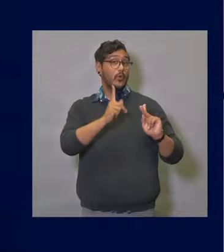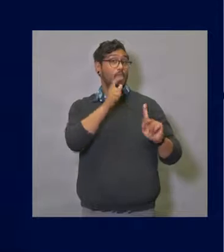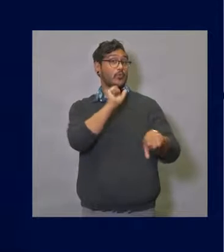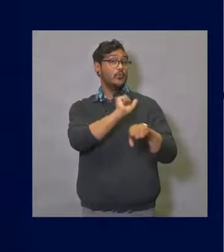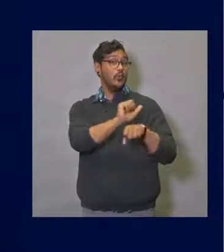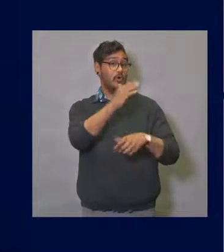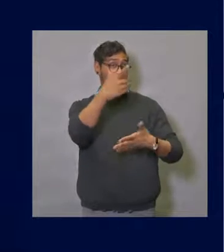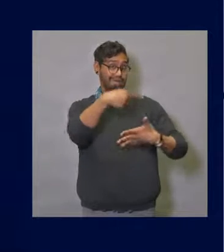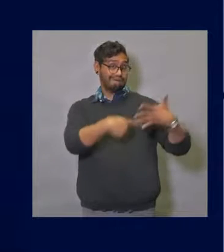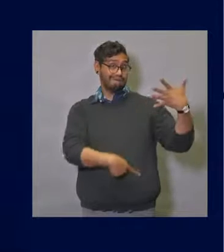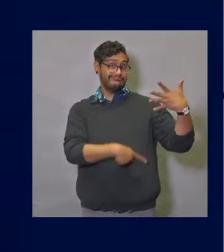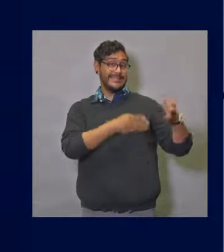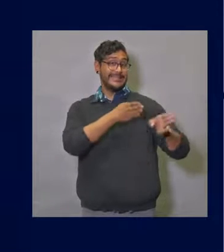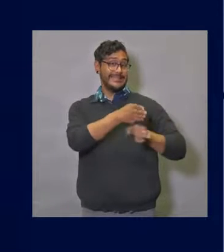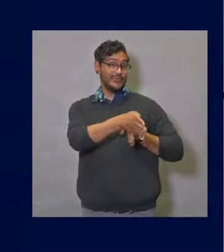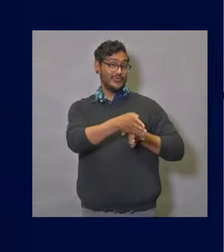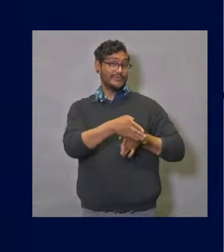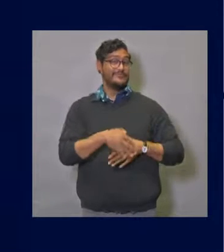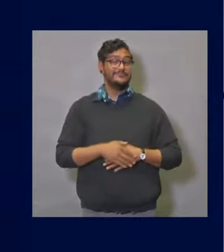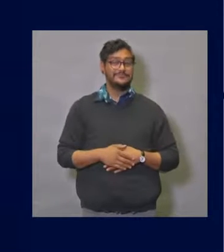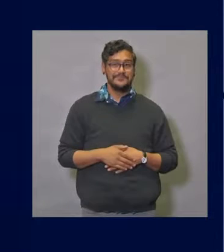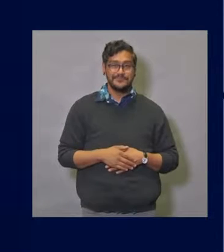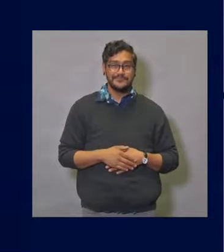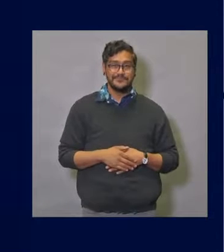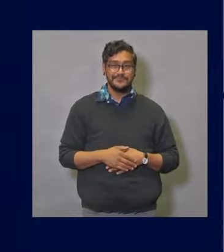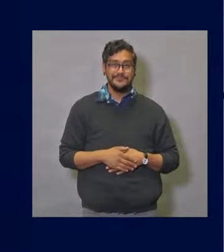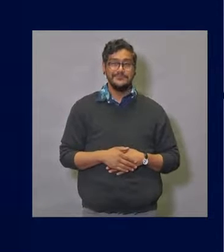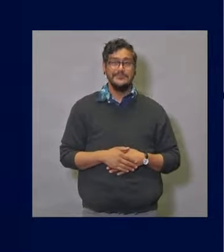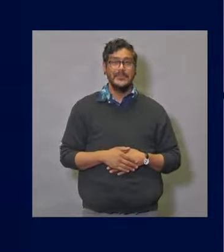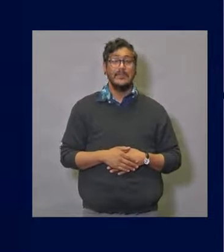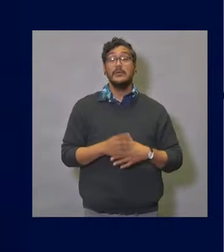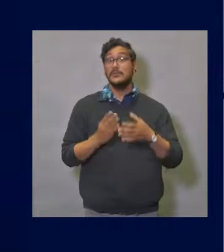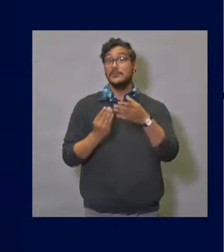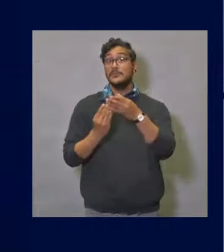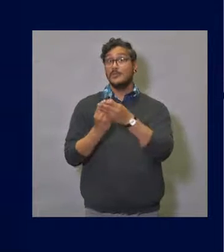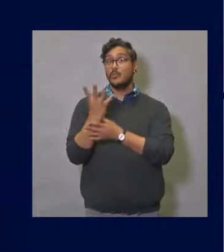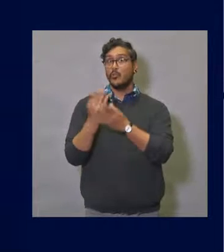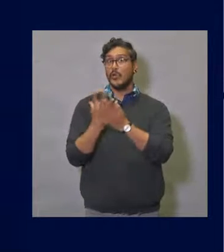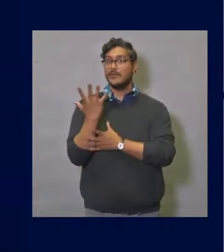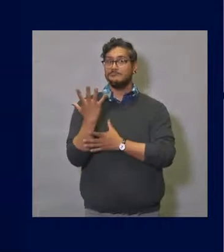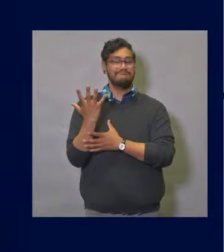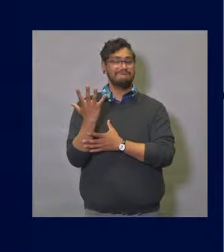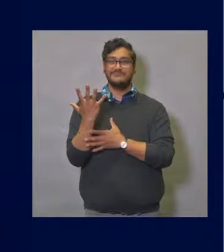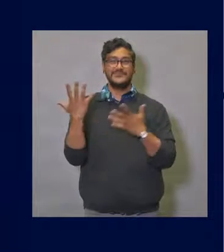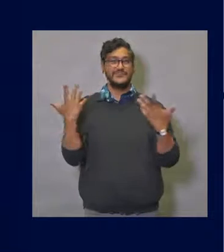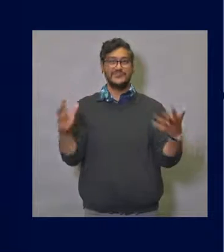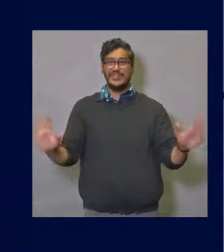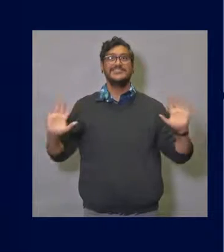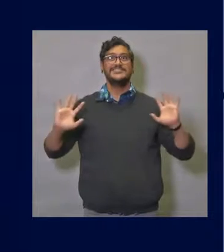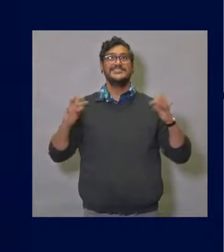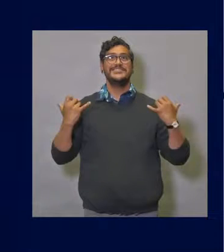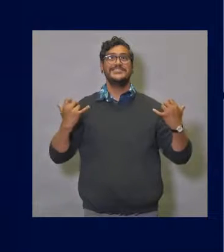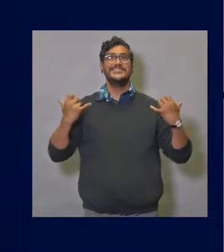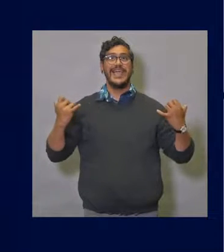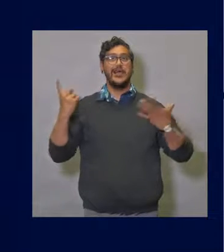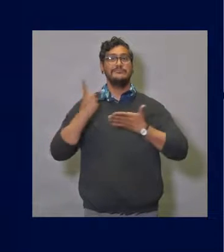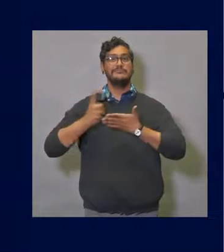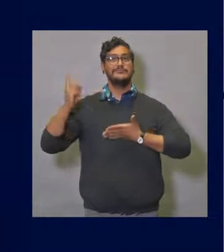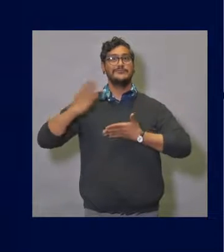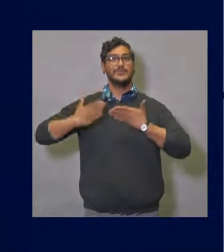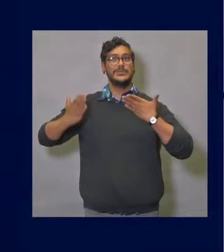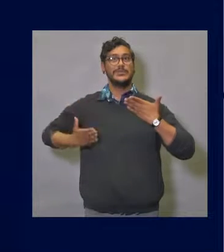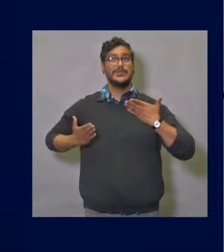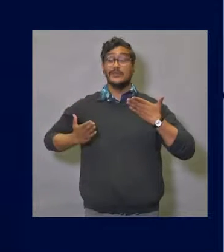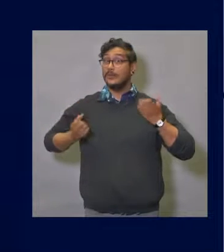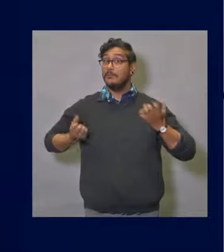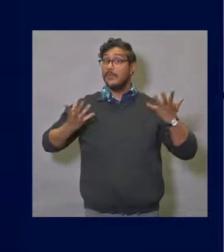sectores. Para terminar, la primavera comenzó oficialmente el fin de semana pasado. Como muchos de